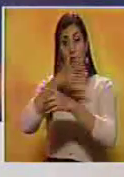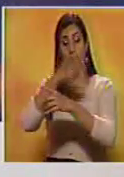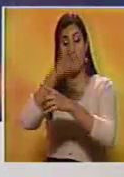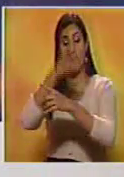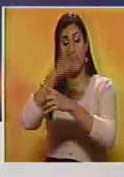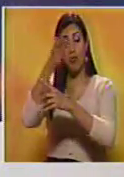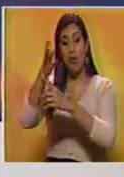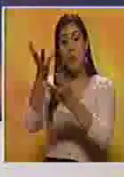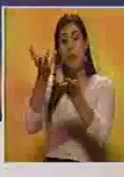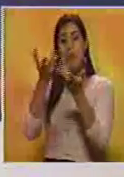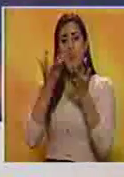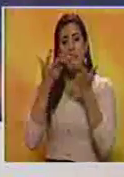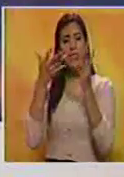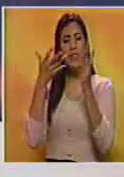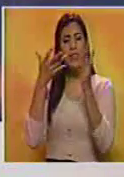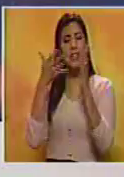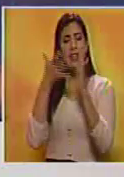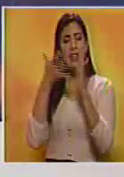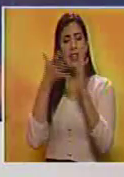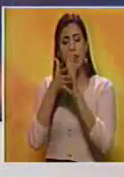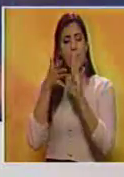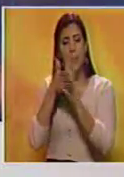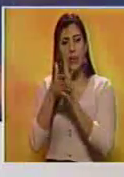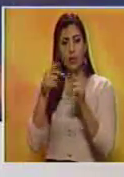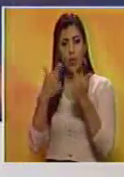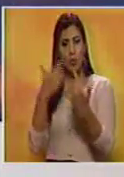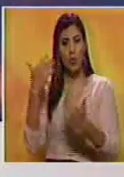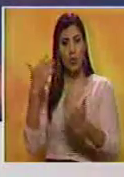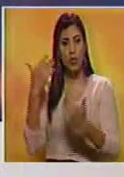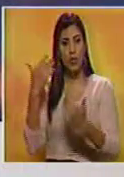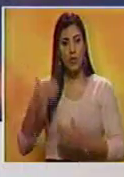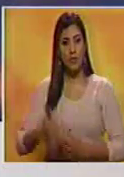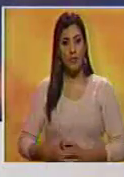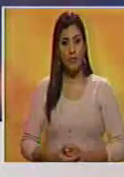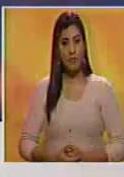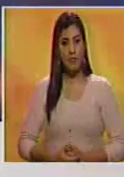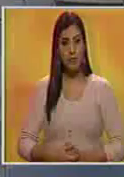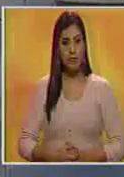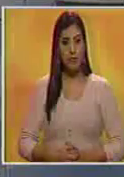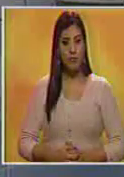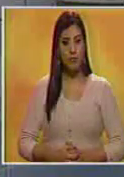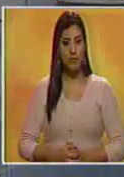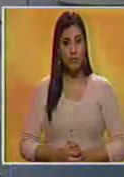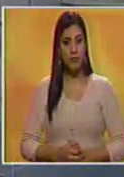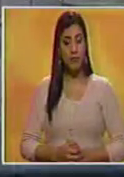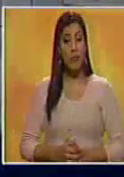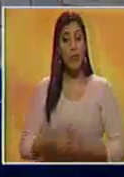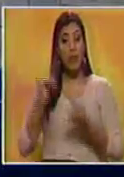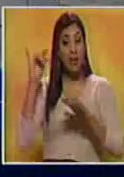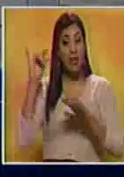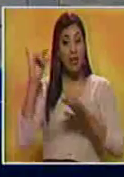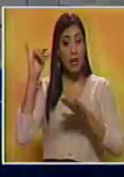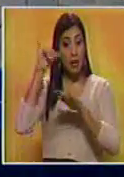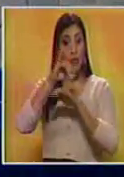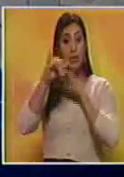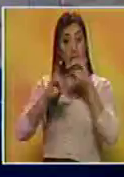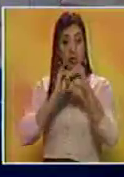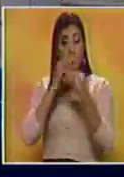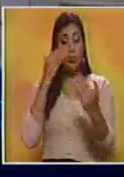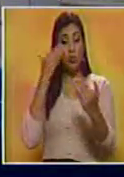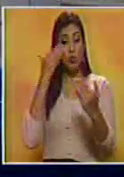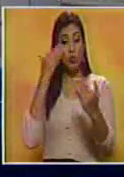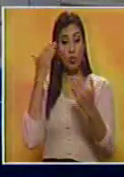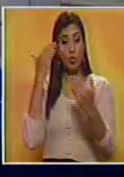y nos presenta más detalles en el siguiente informe. Desde el Aeropuerto